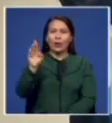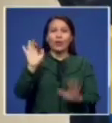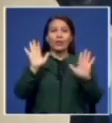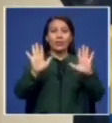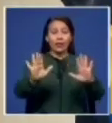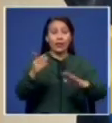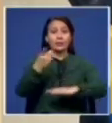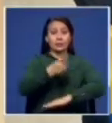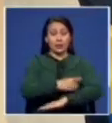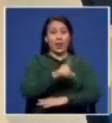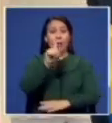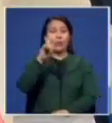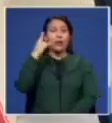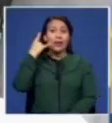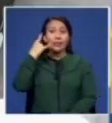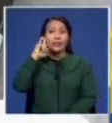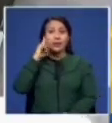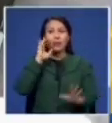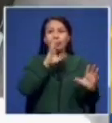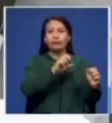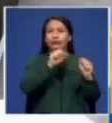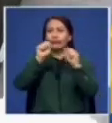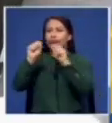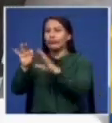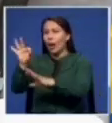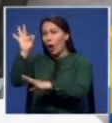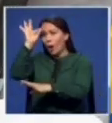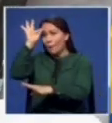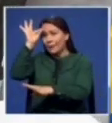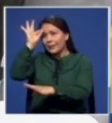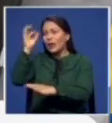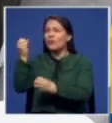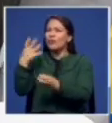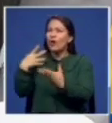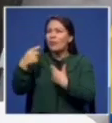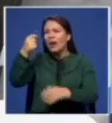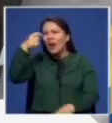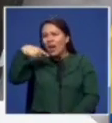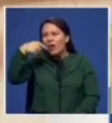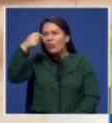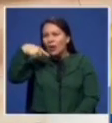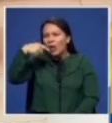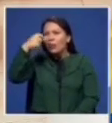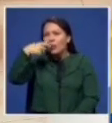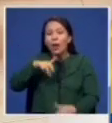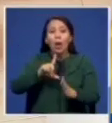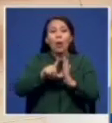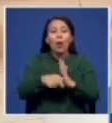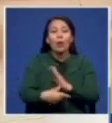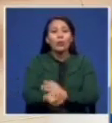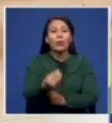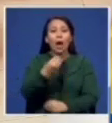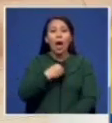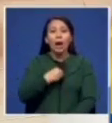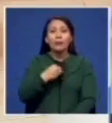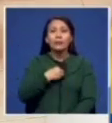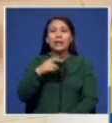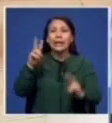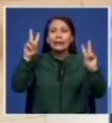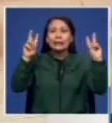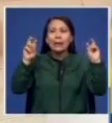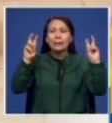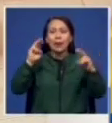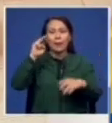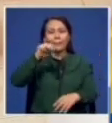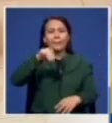días, una menor de edad fue hospitalizada, inicialmente con síntomas gripales, pero luego se confirmó que se trataría de un caso